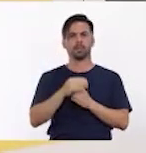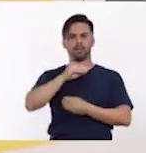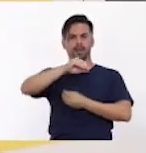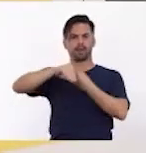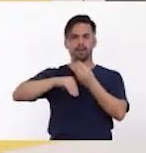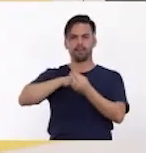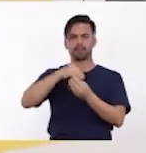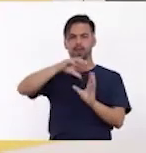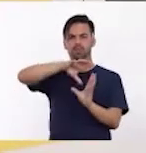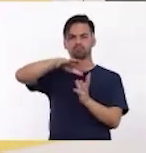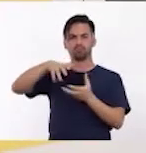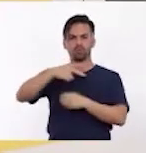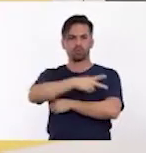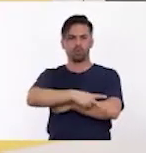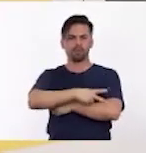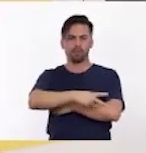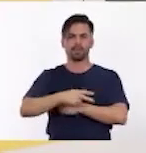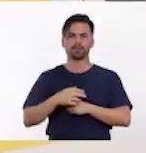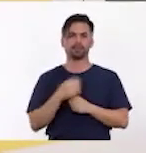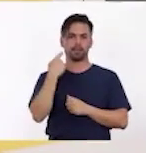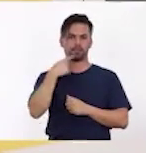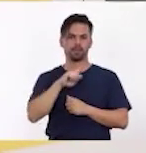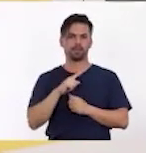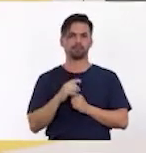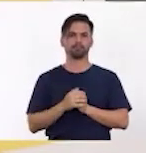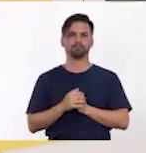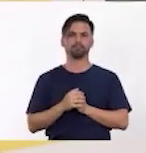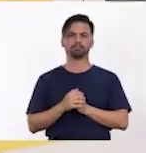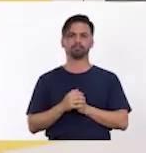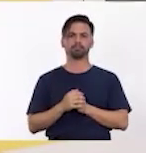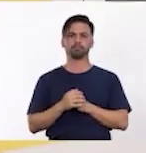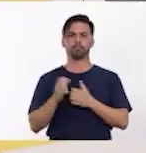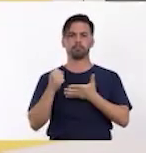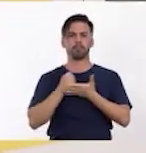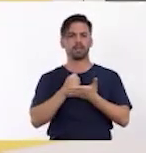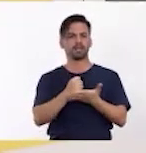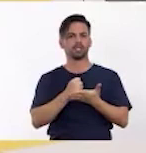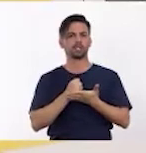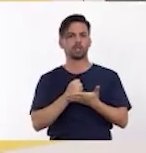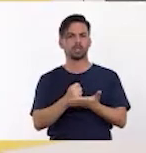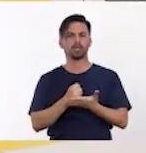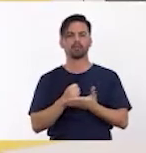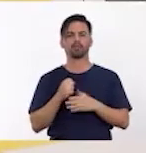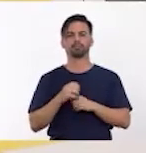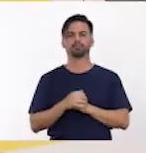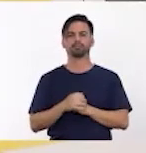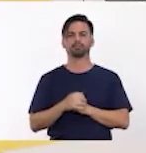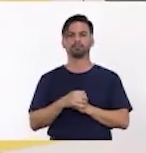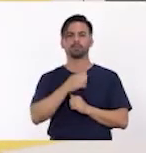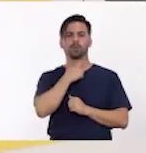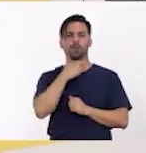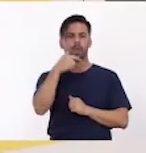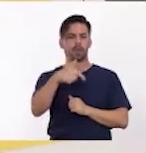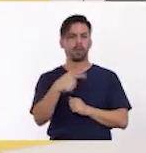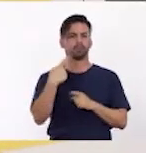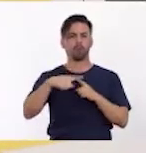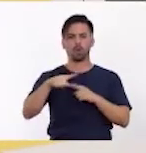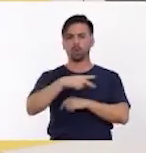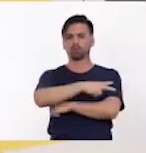en el país y en el mundo, sobre todo globalizando la solidaridad y llevando el ejemplo a otros países, porque algún